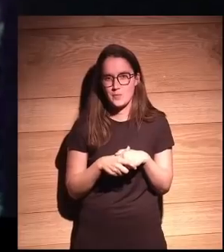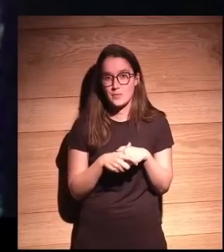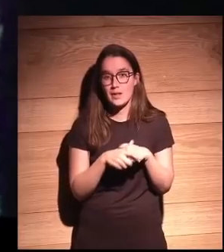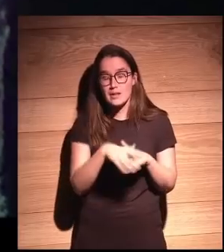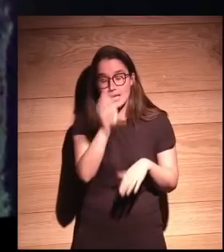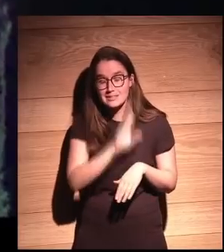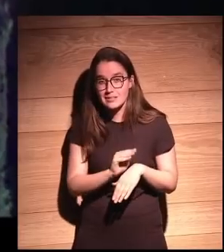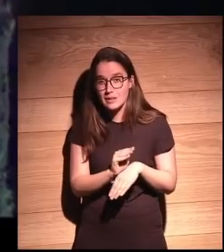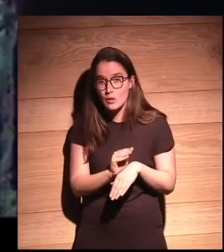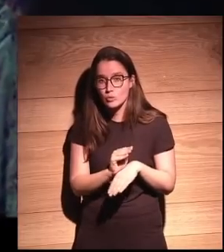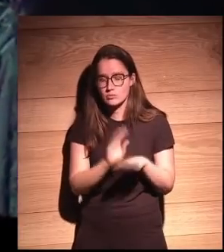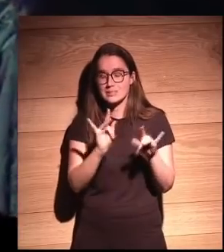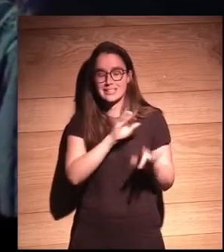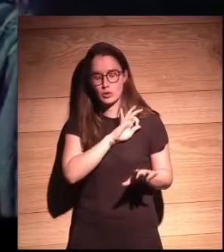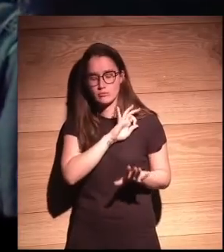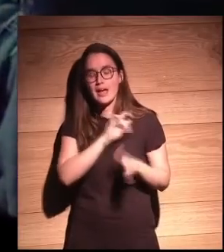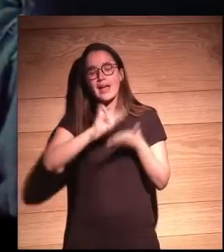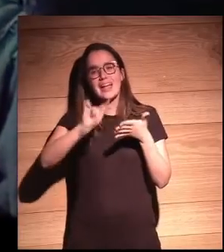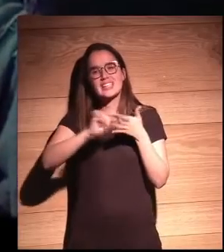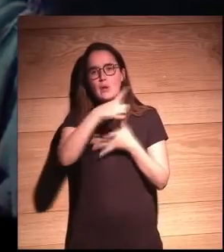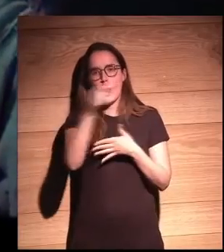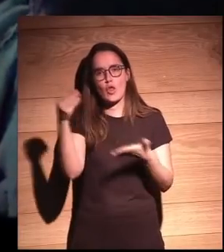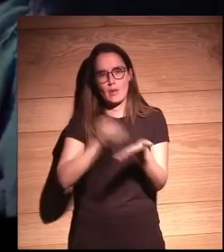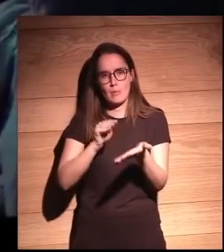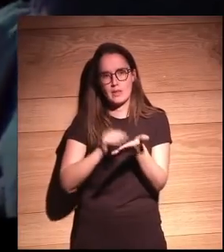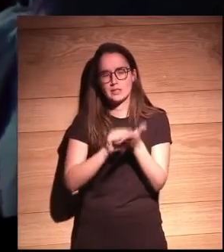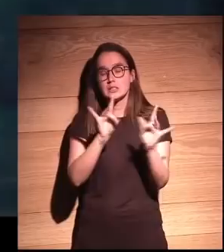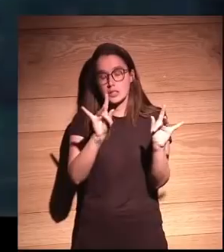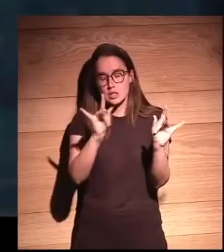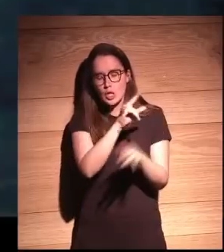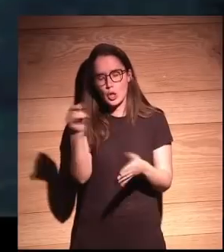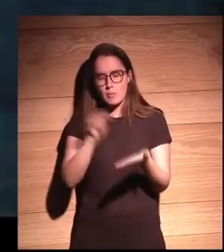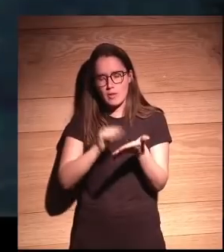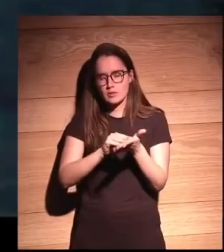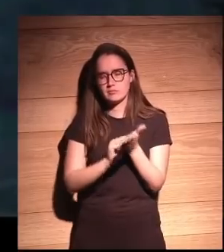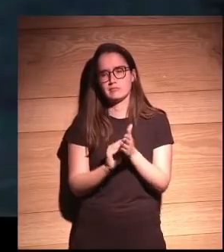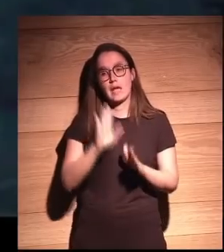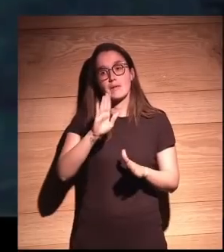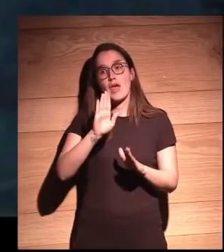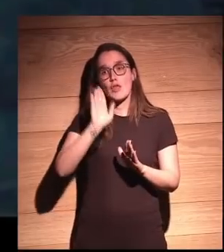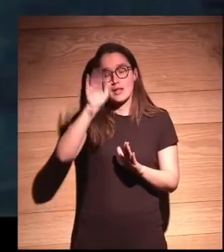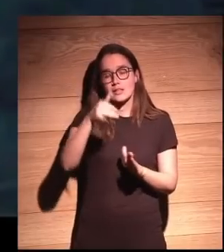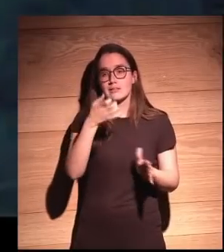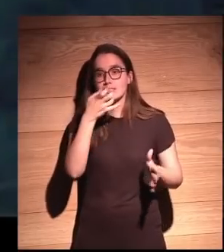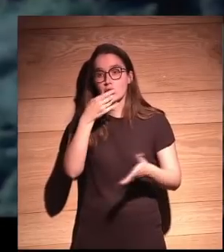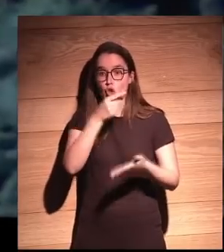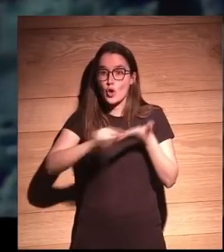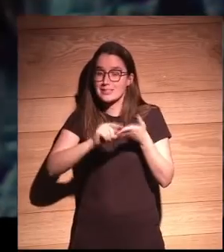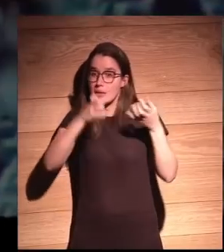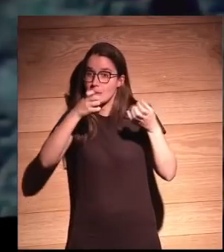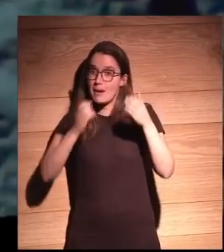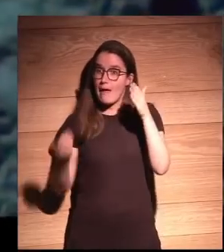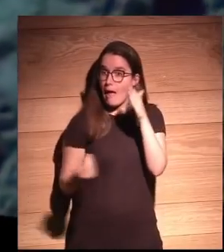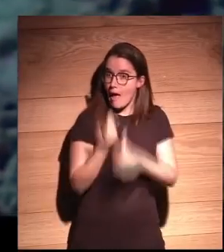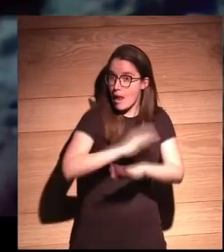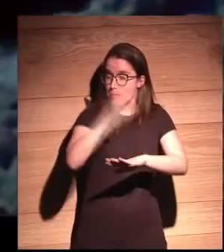¡Domus! ¿Has comprendido? Sí, señor. Escríbelo 100 veces. Sí, señor. Gracias, señor. ¡Hail César! ¡Hail César! Si no está escrito al amanecer, te corto los cojones. Gracias,